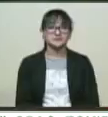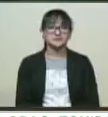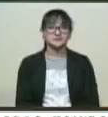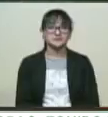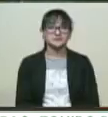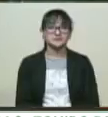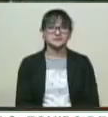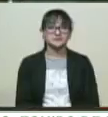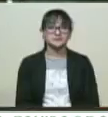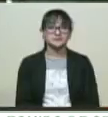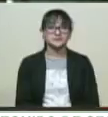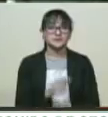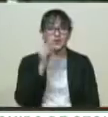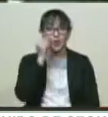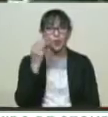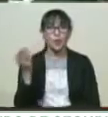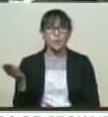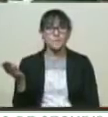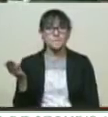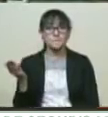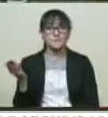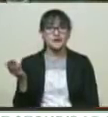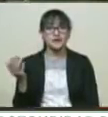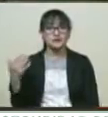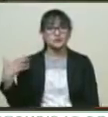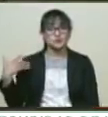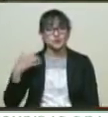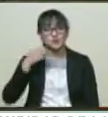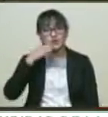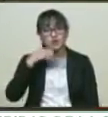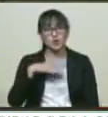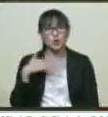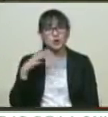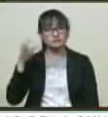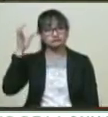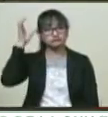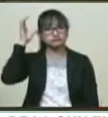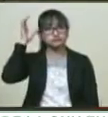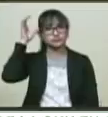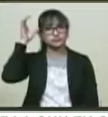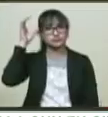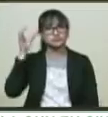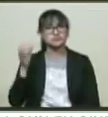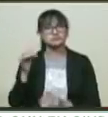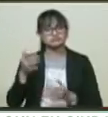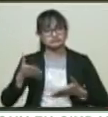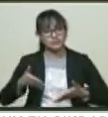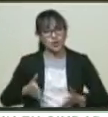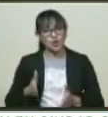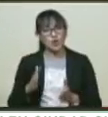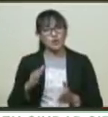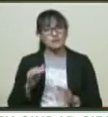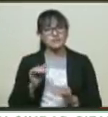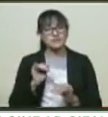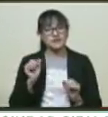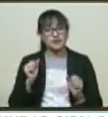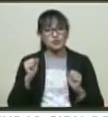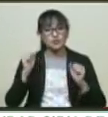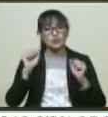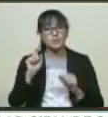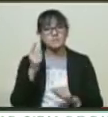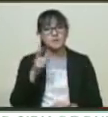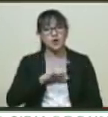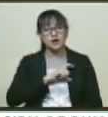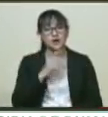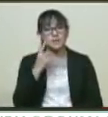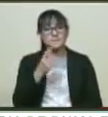díaz canel cuenta con una rica trayectoria acorde con la generación nacida después del triunfo del primero de enero